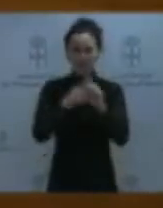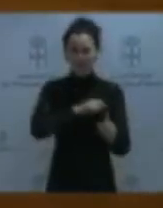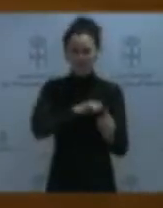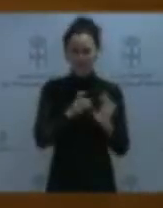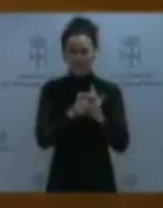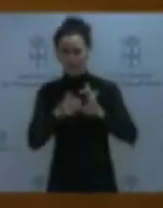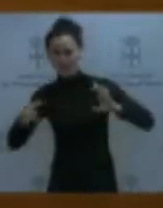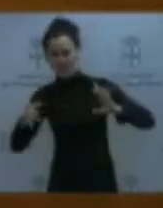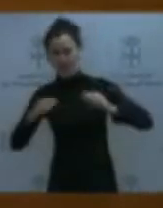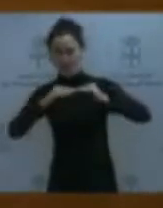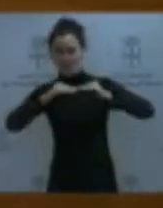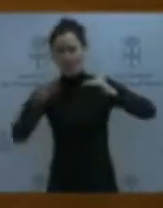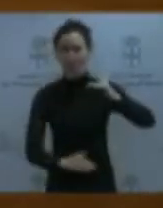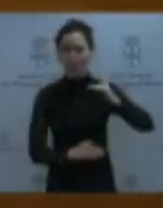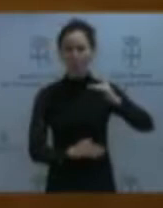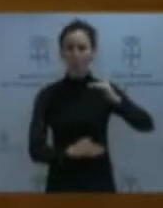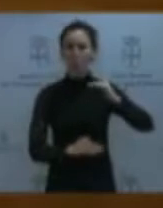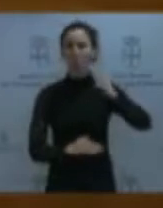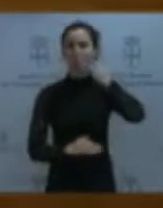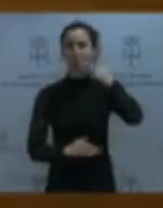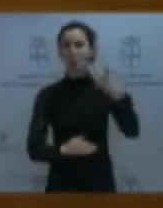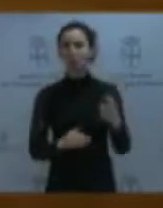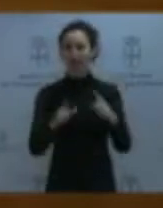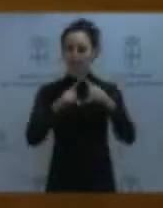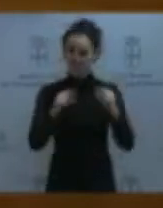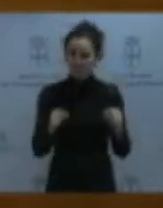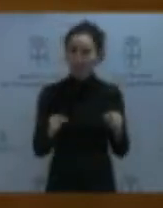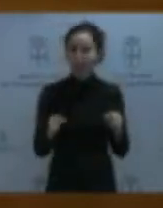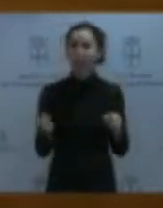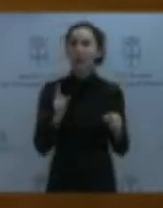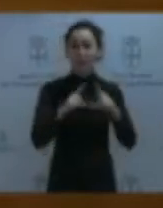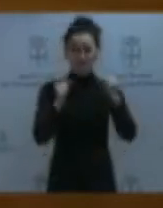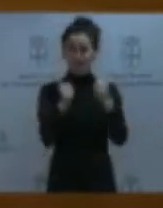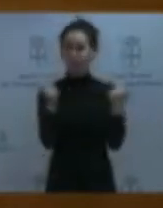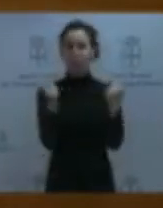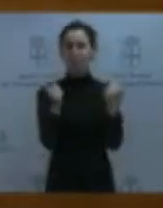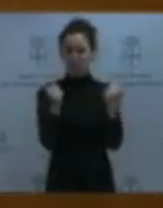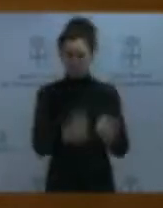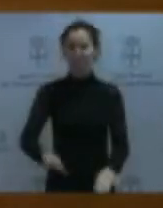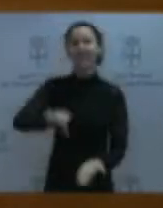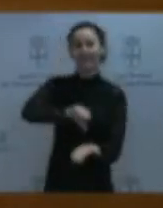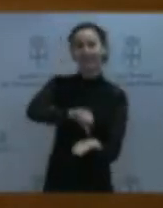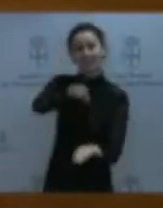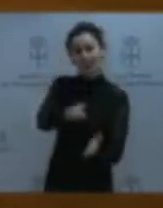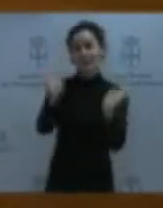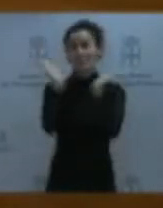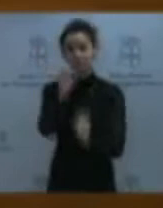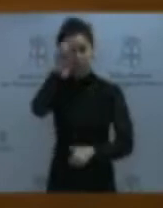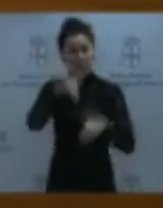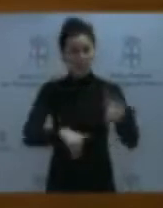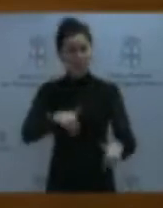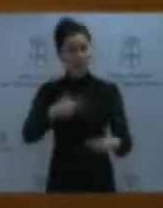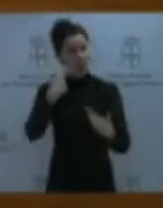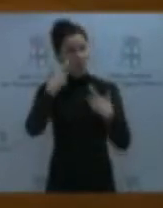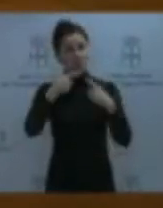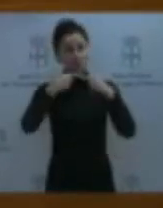la desigualdad dentro de nuestro propio territorio, no solamente ya las salas, sino también las propias cuencas mineras. Y